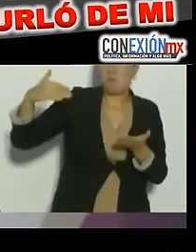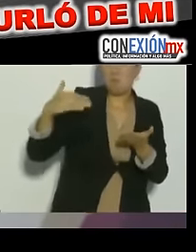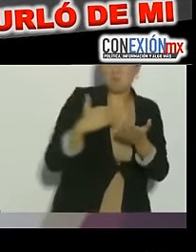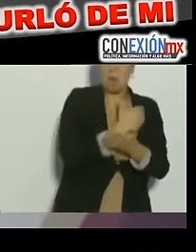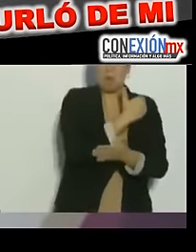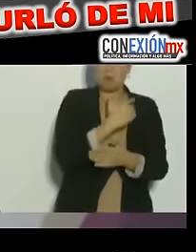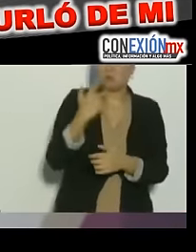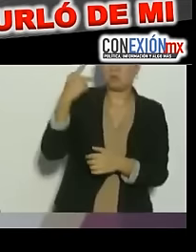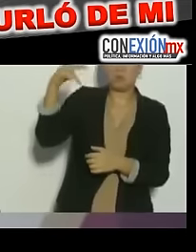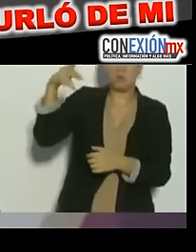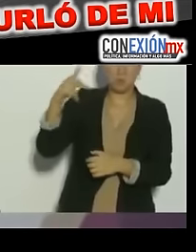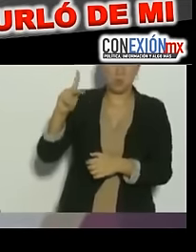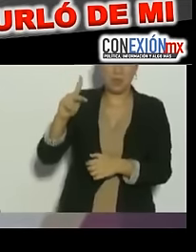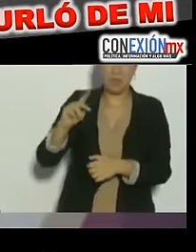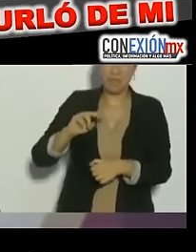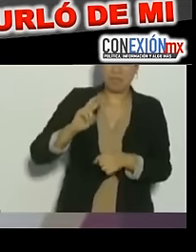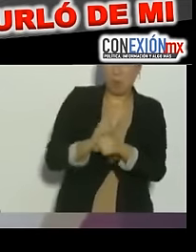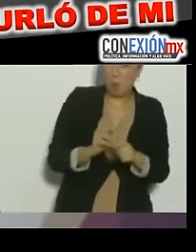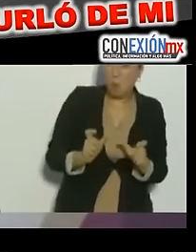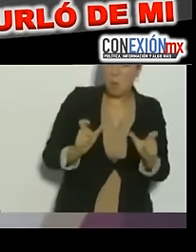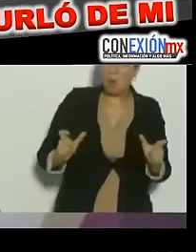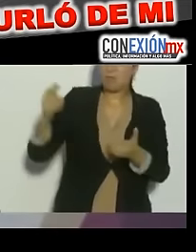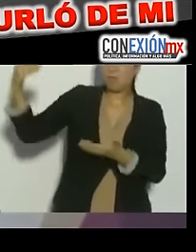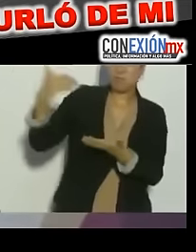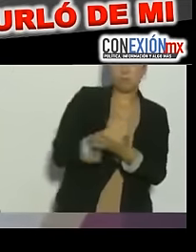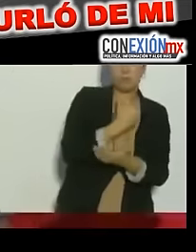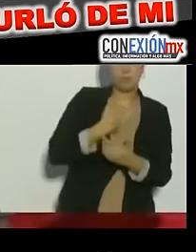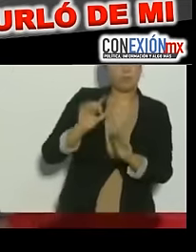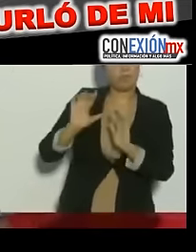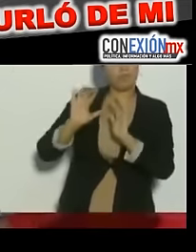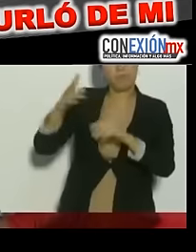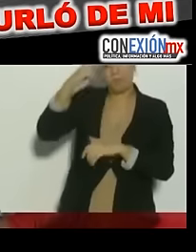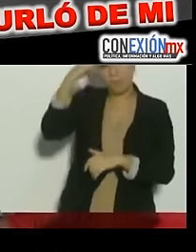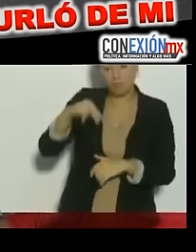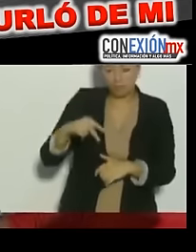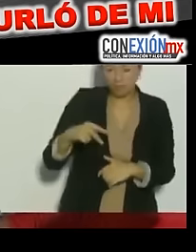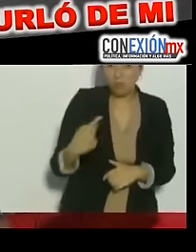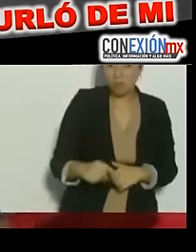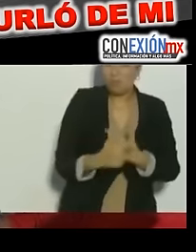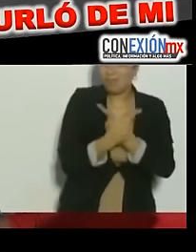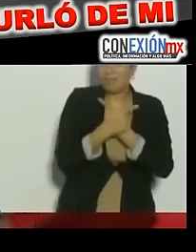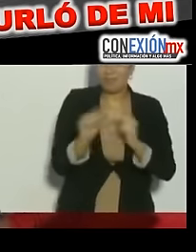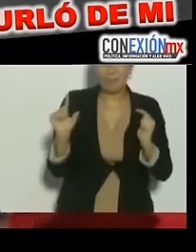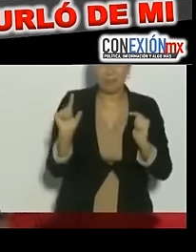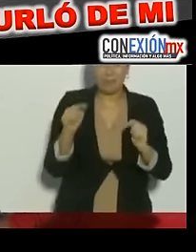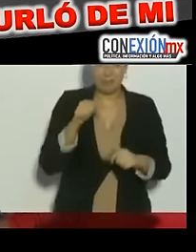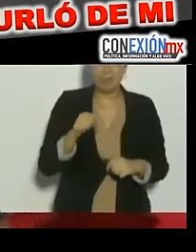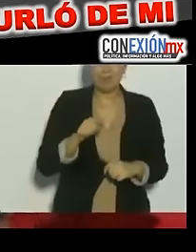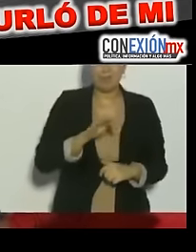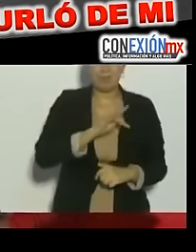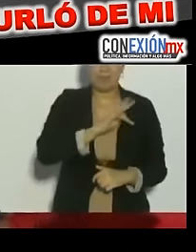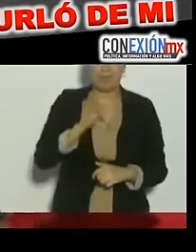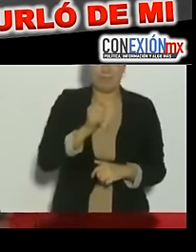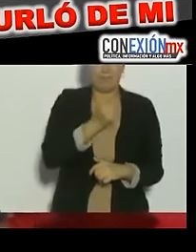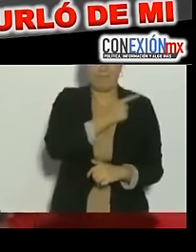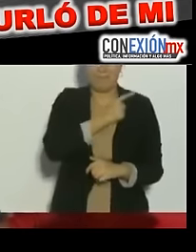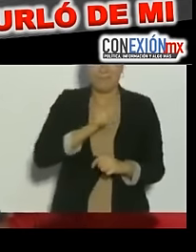han soy El el cómo le dijeron a Noroña este bellaco el bellaco